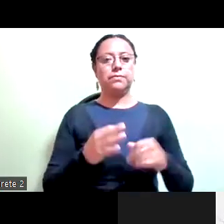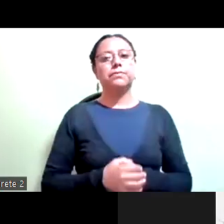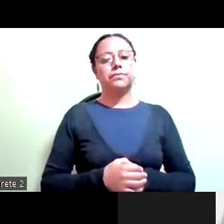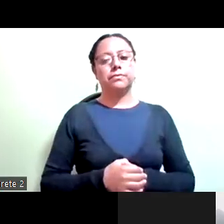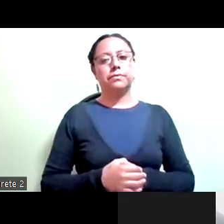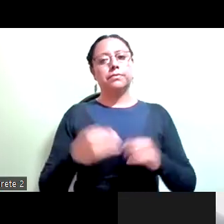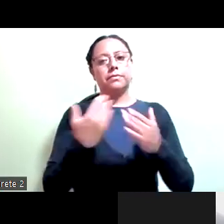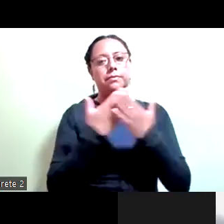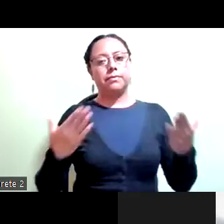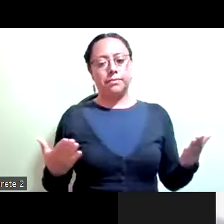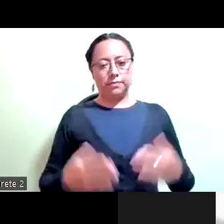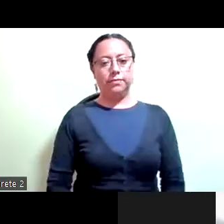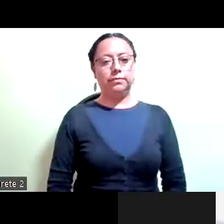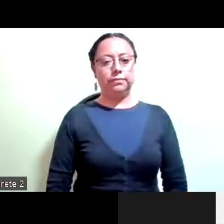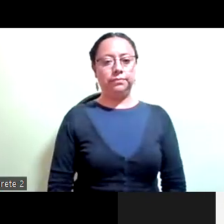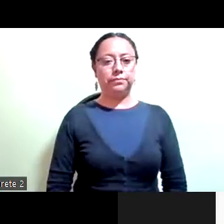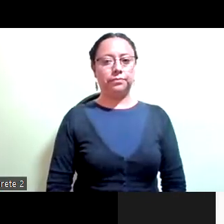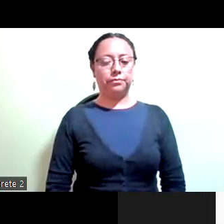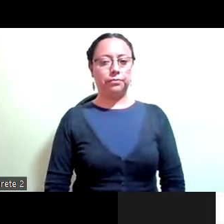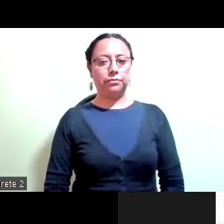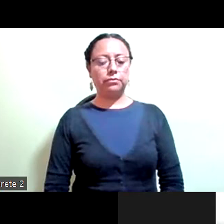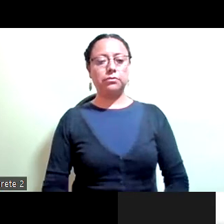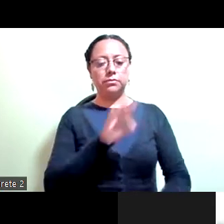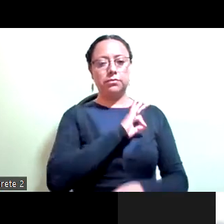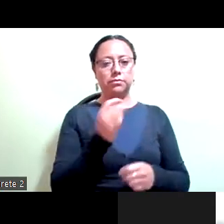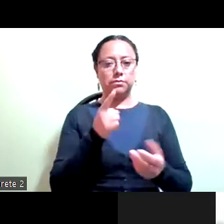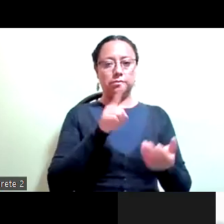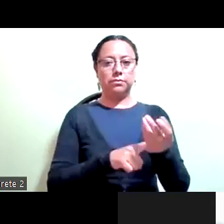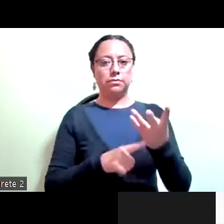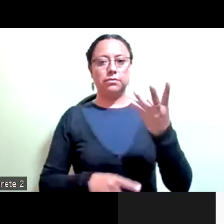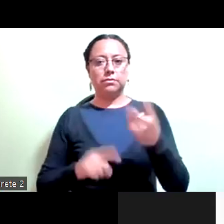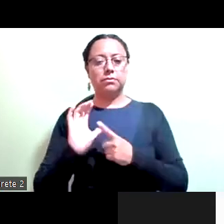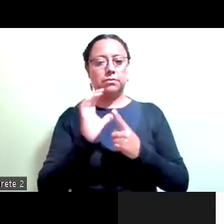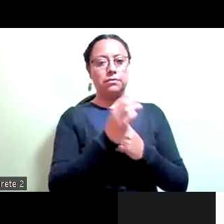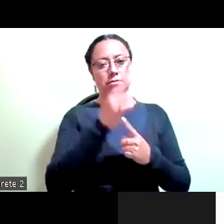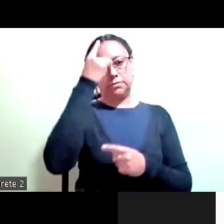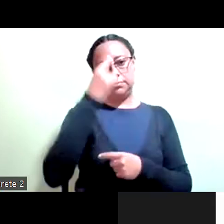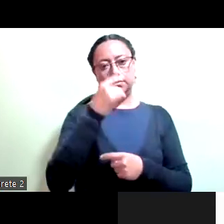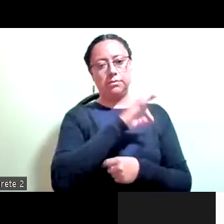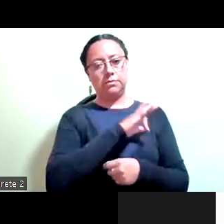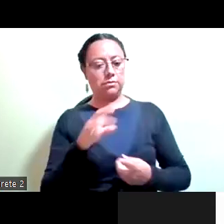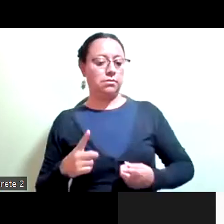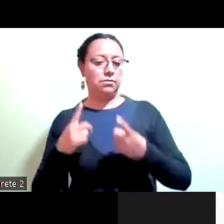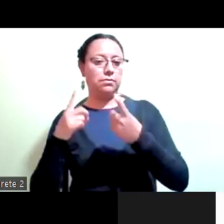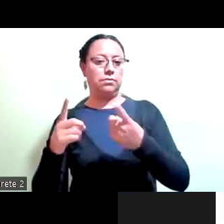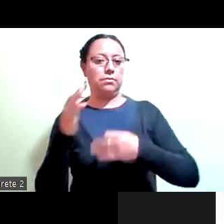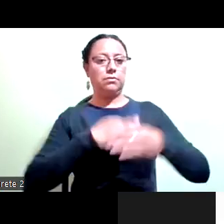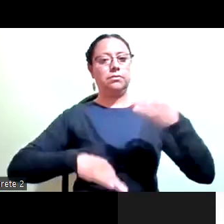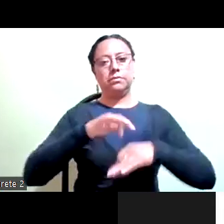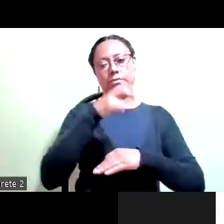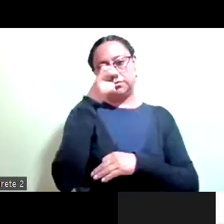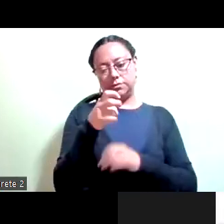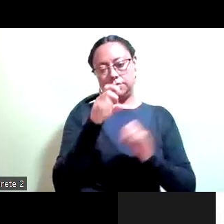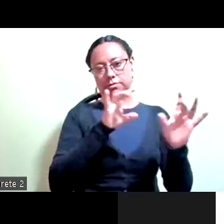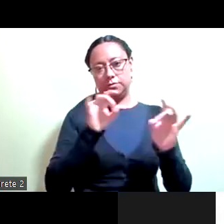del día de la comisión a la cual va a asistir para poder entonces tener todos los antecedentes de